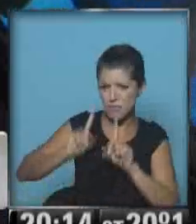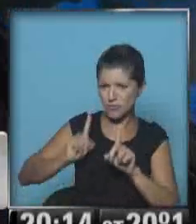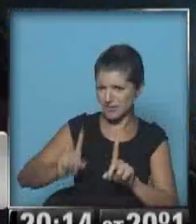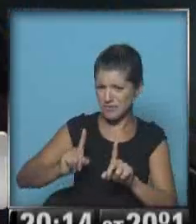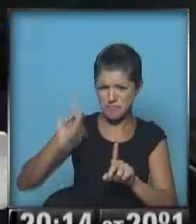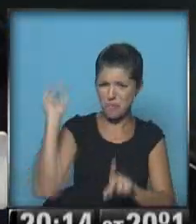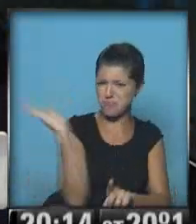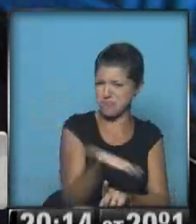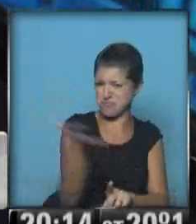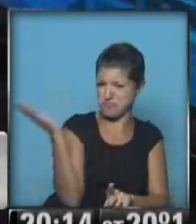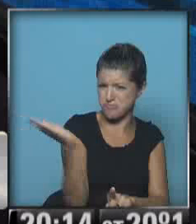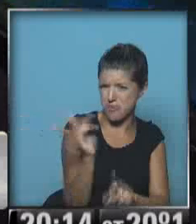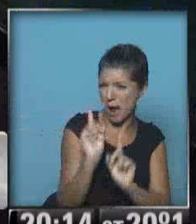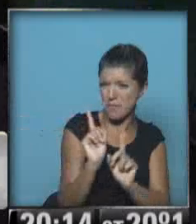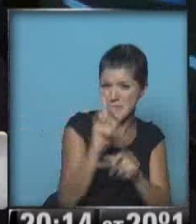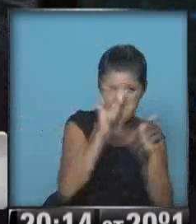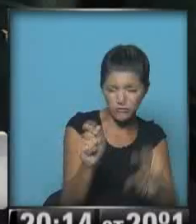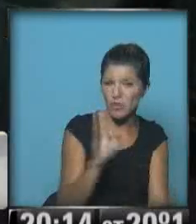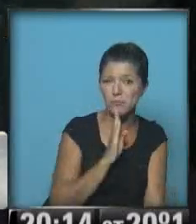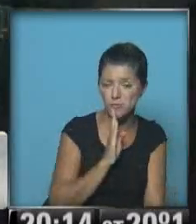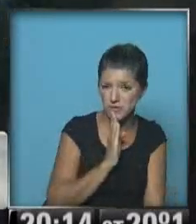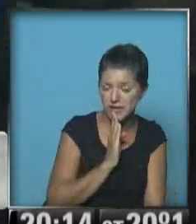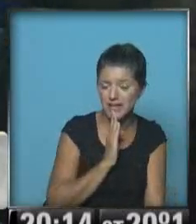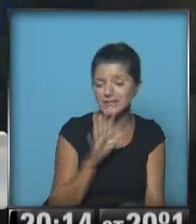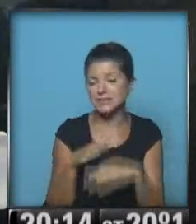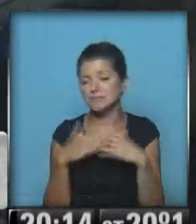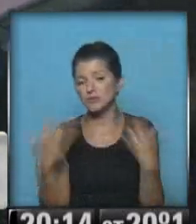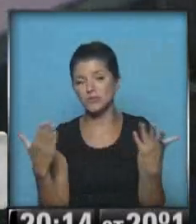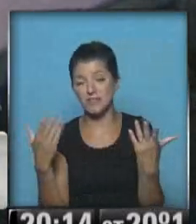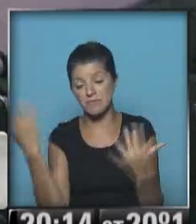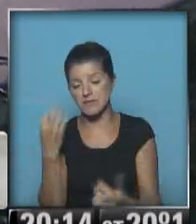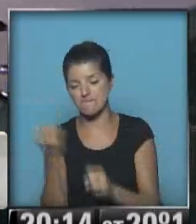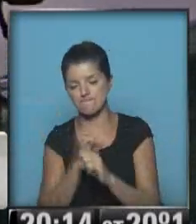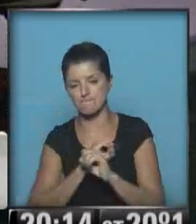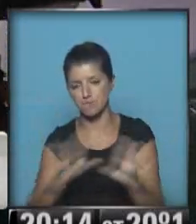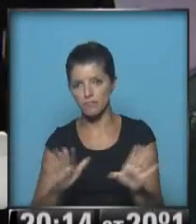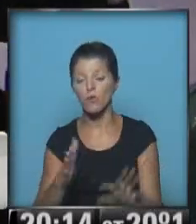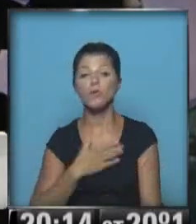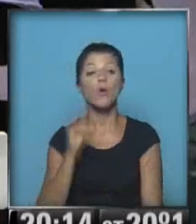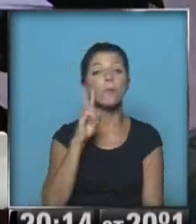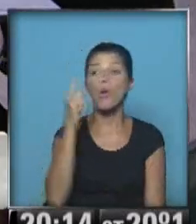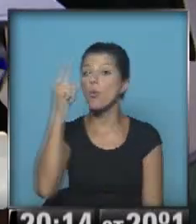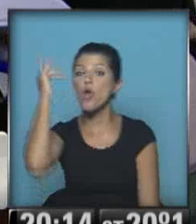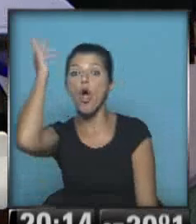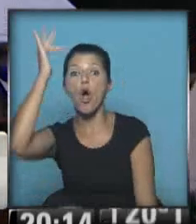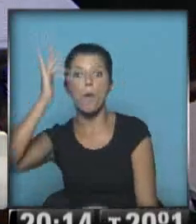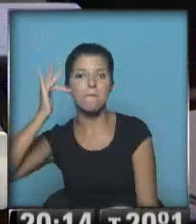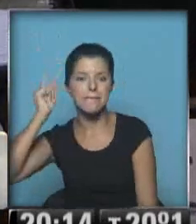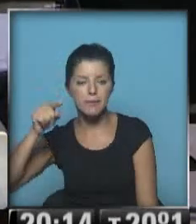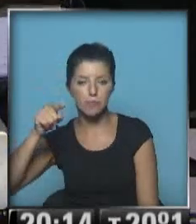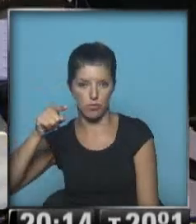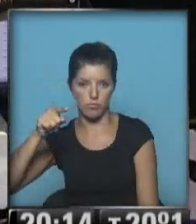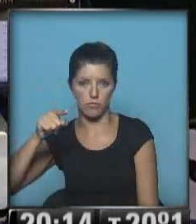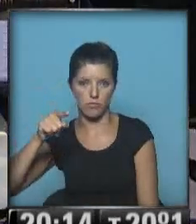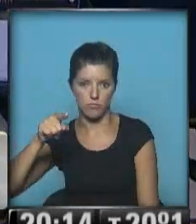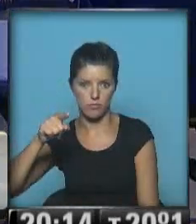masacrando a miembros de su colectividad realmente da mucha vergüenza cuando se ve a un Obispo metodista un Obispo